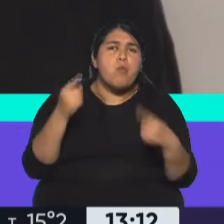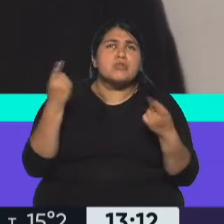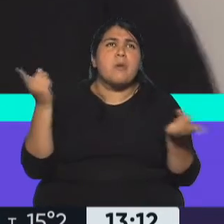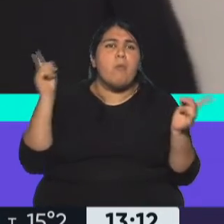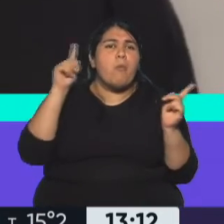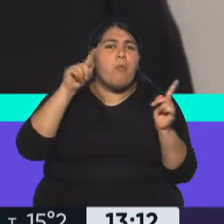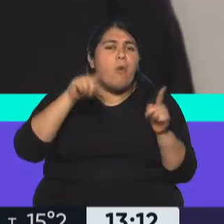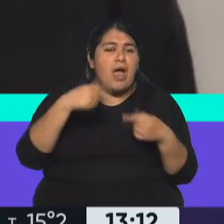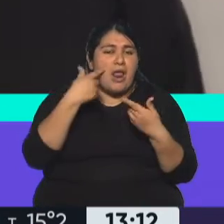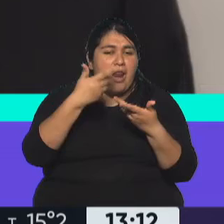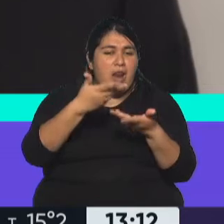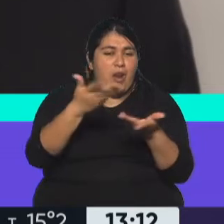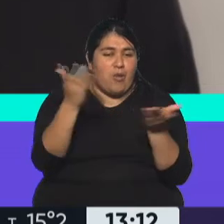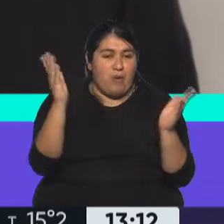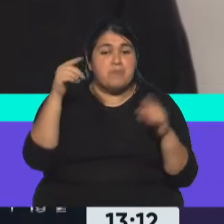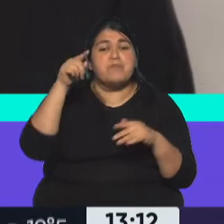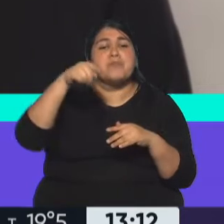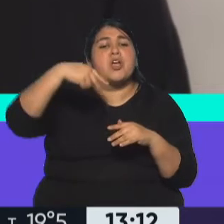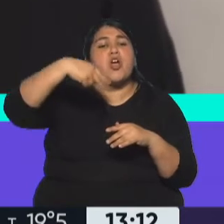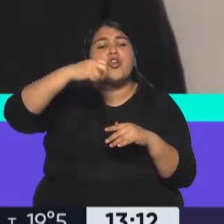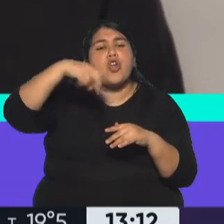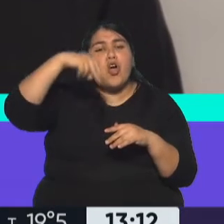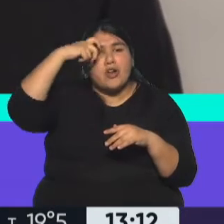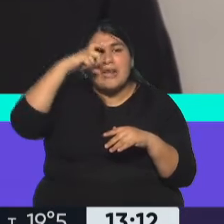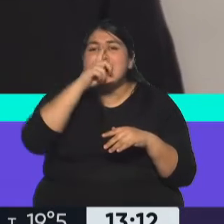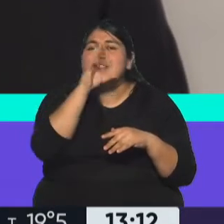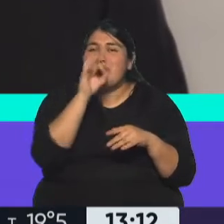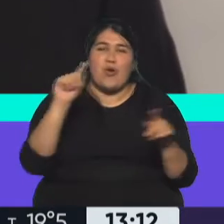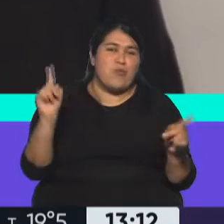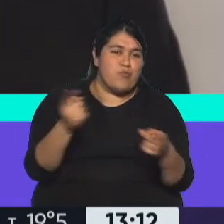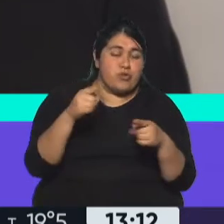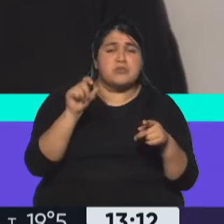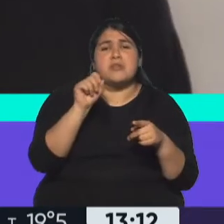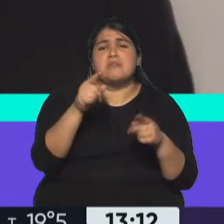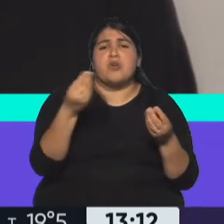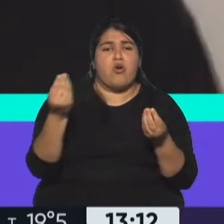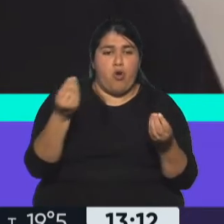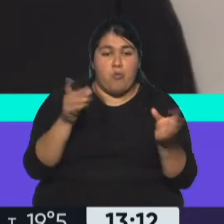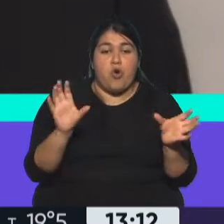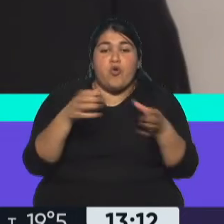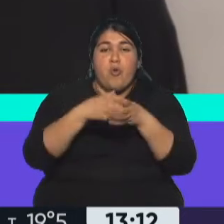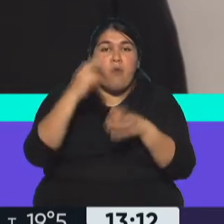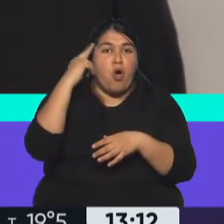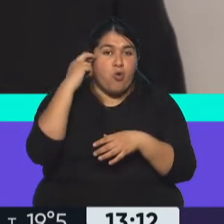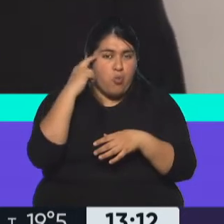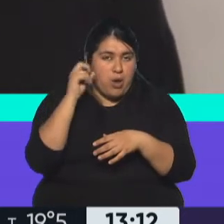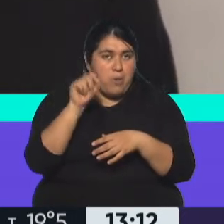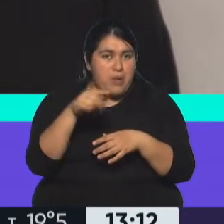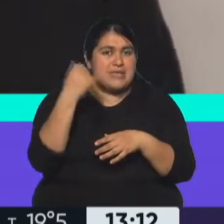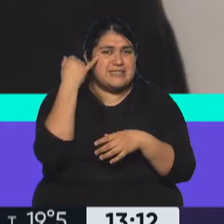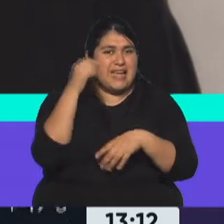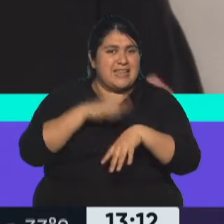repertorio del Nonetto. Julián Hermida es quien propone este encuentro con el Conjunto 9. Se tomaron el trabajo en este